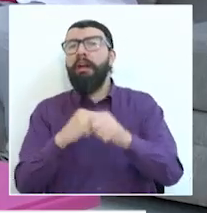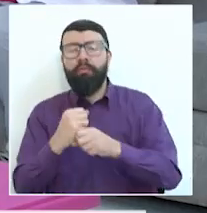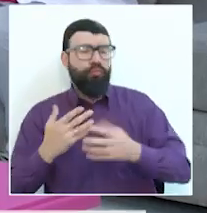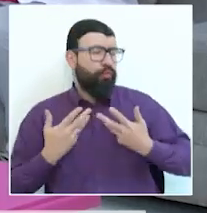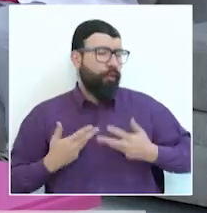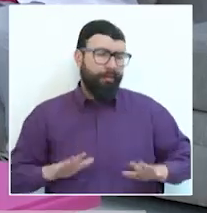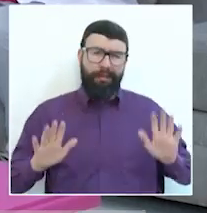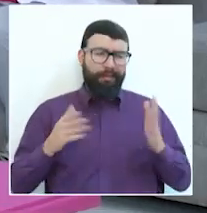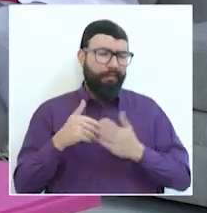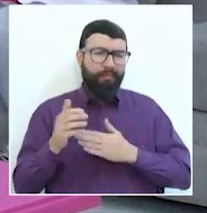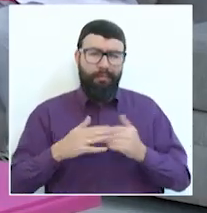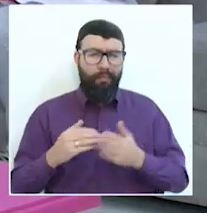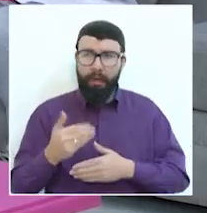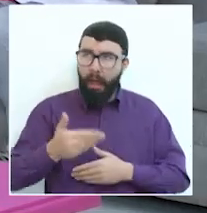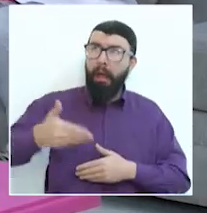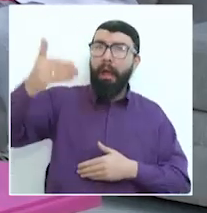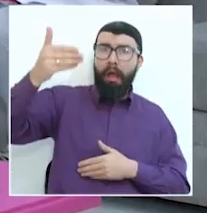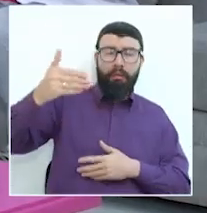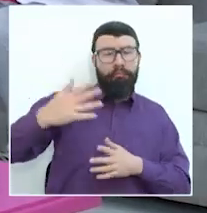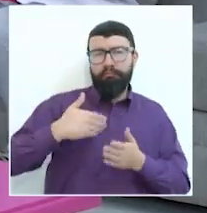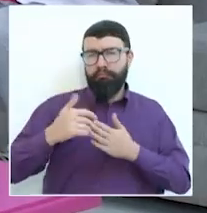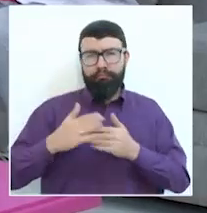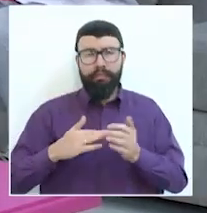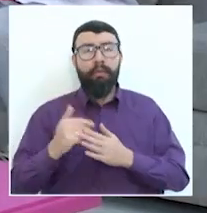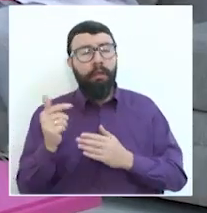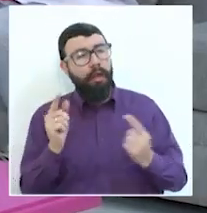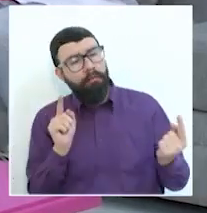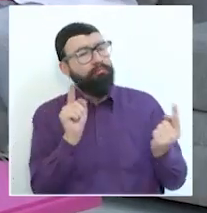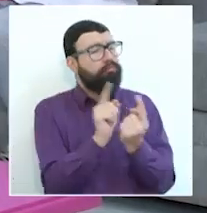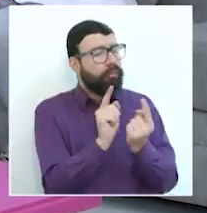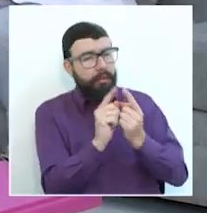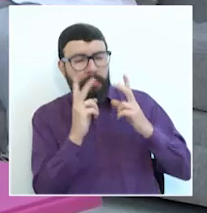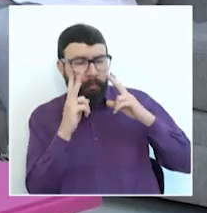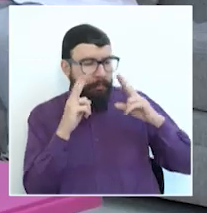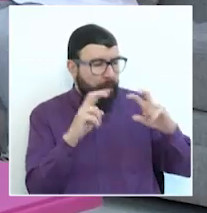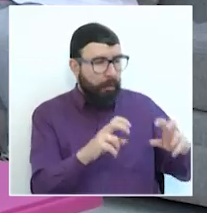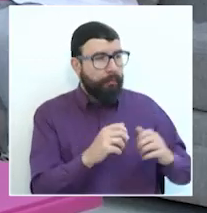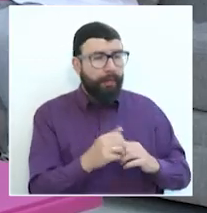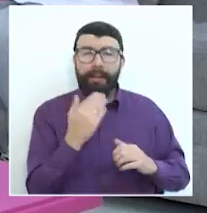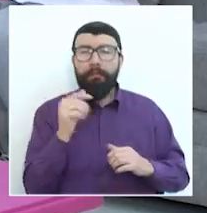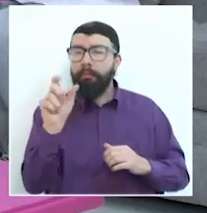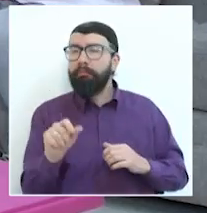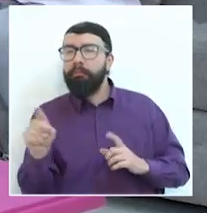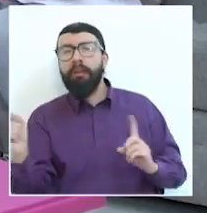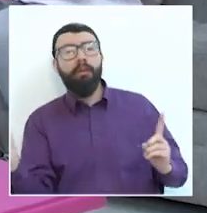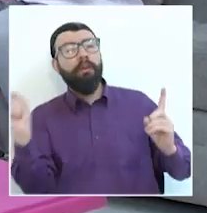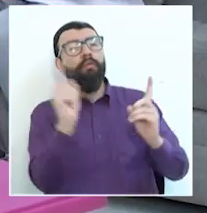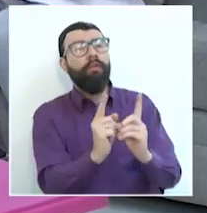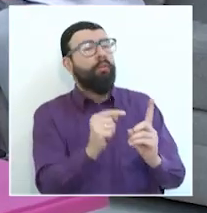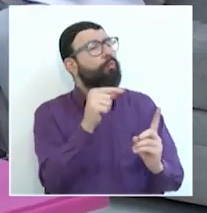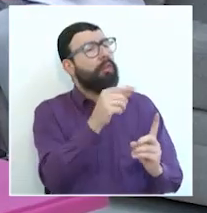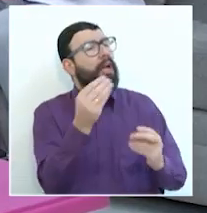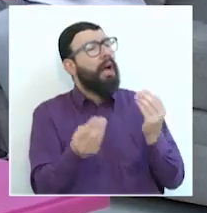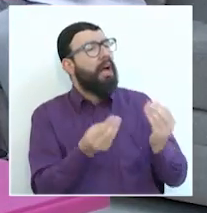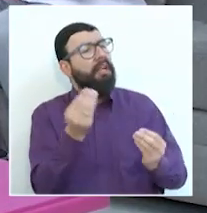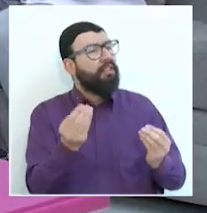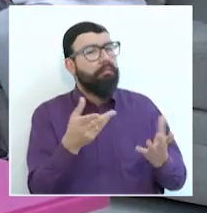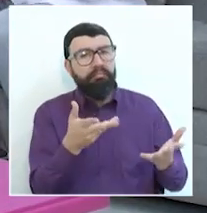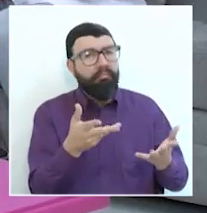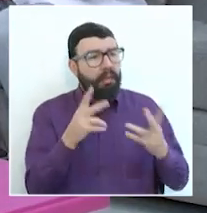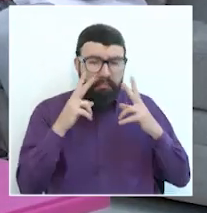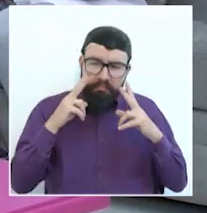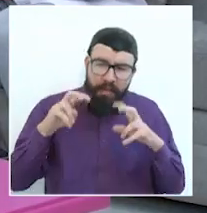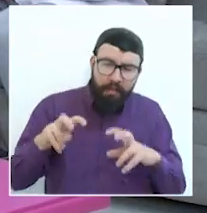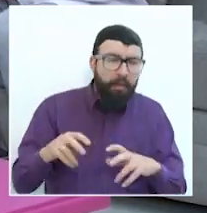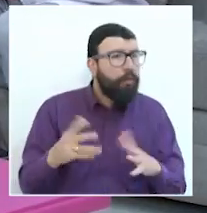es de una evaluación clínica individual, como usted le decía. Llega él donde ustedes. ¿Cuál sería el paso a seguir con Julián